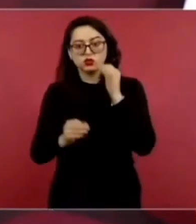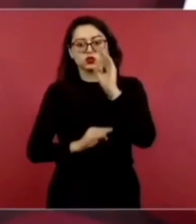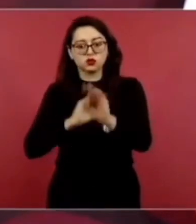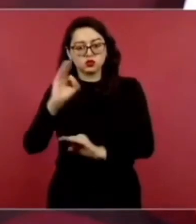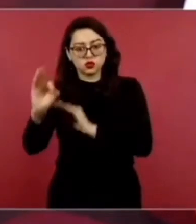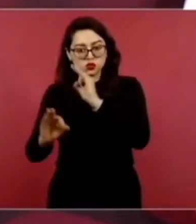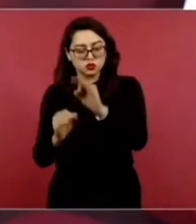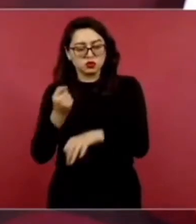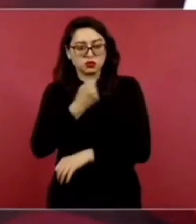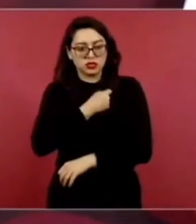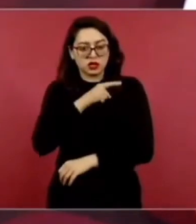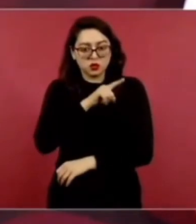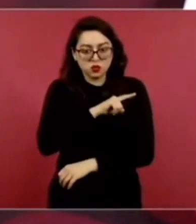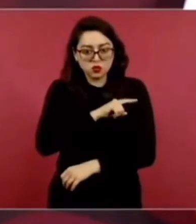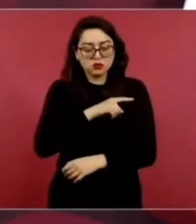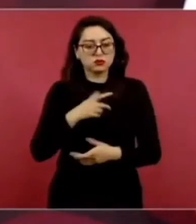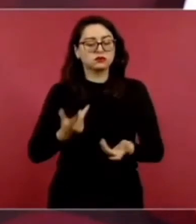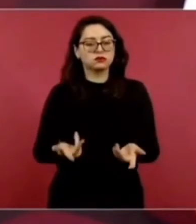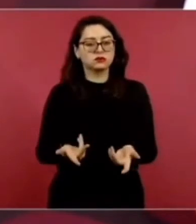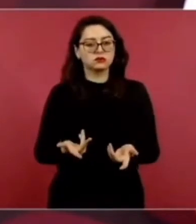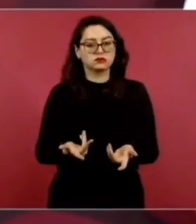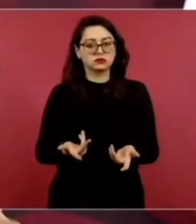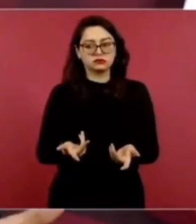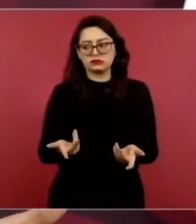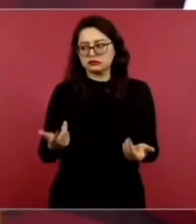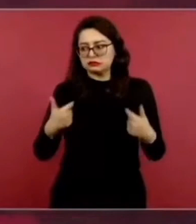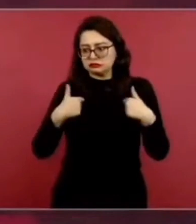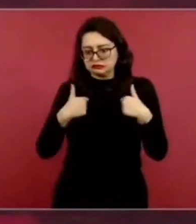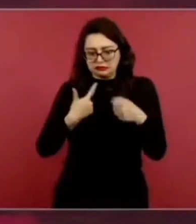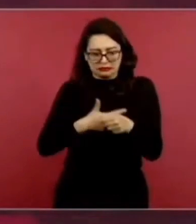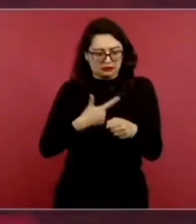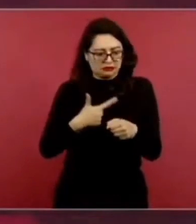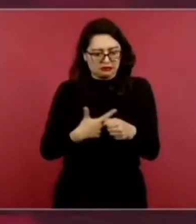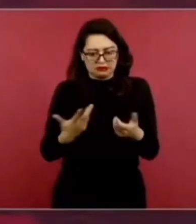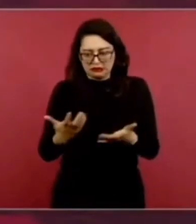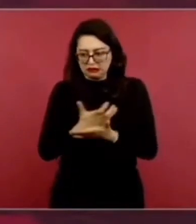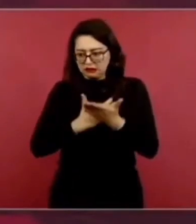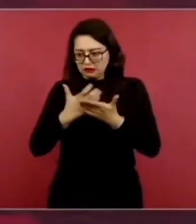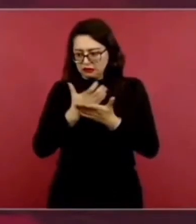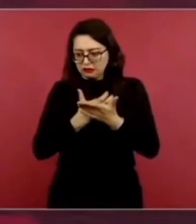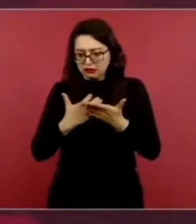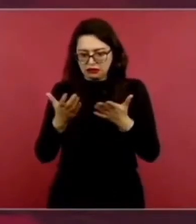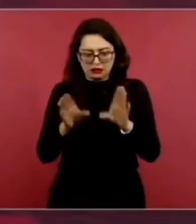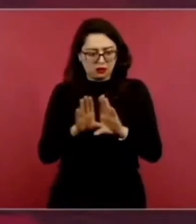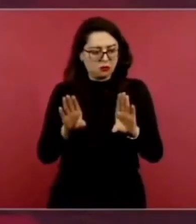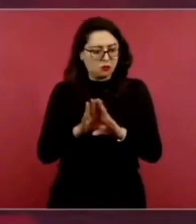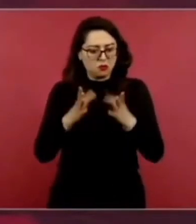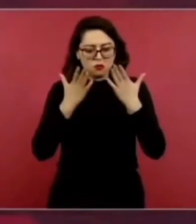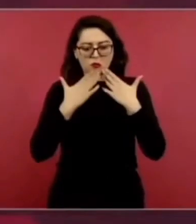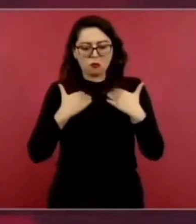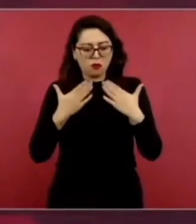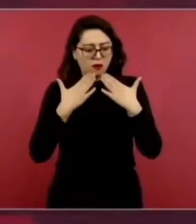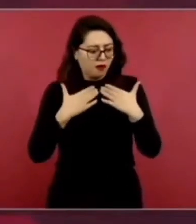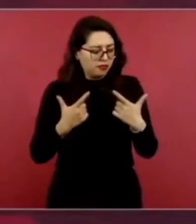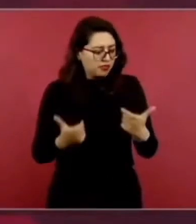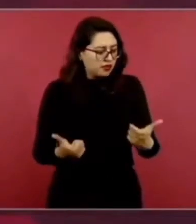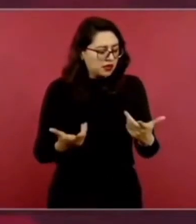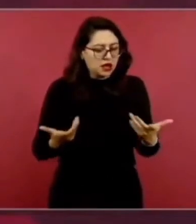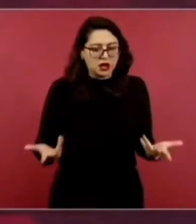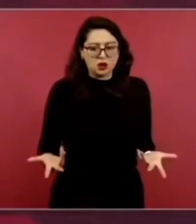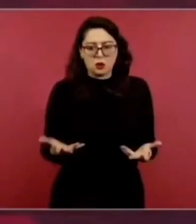¿Cómo se va a curar si no tiene dinero? O si tiene